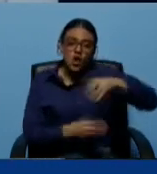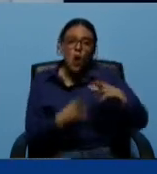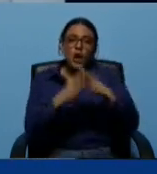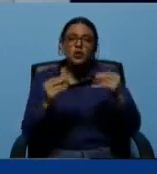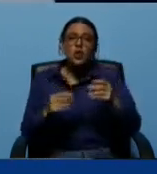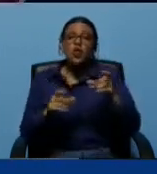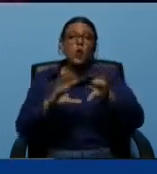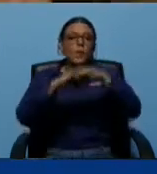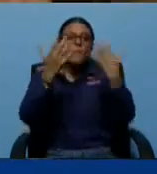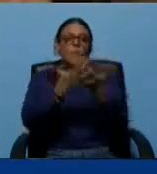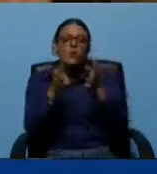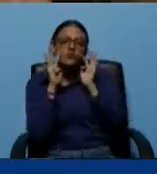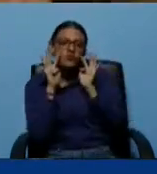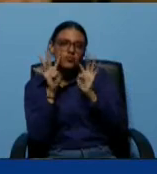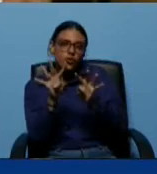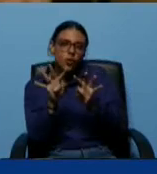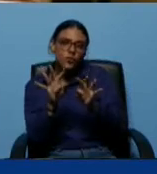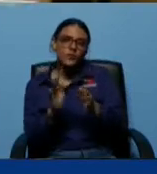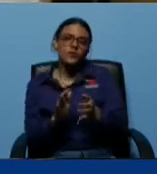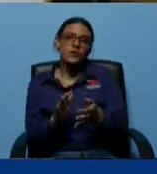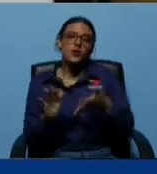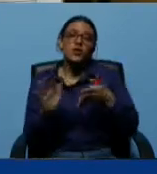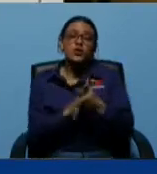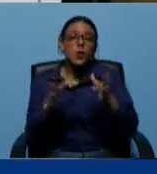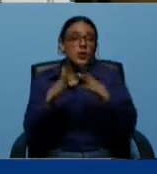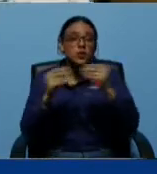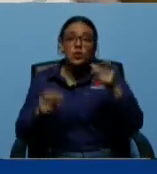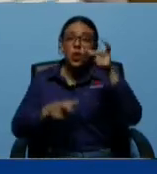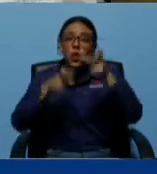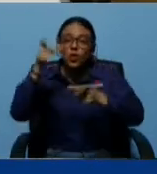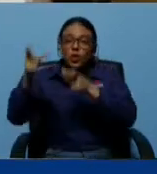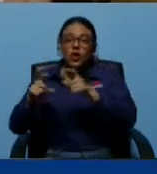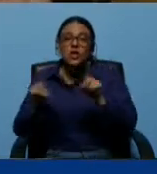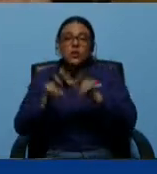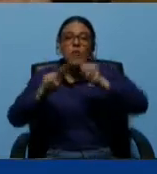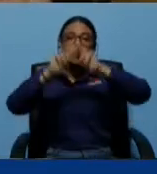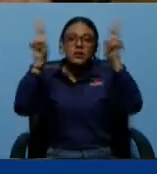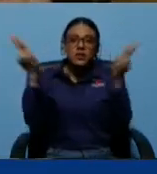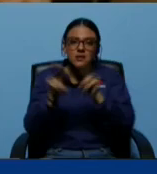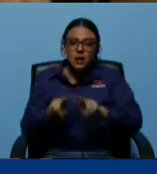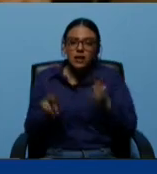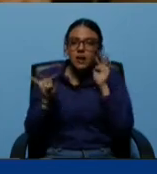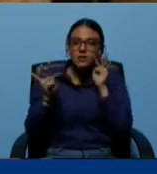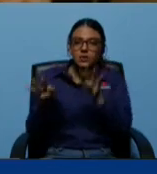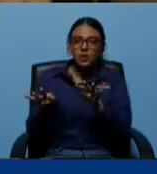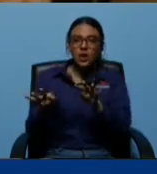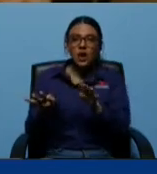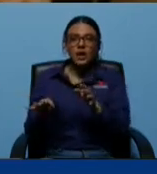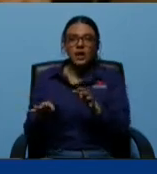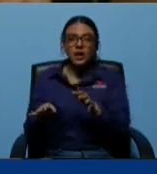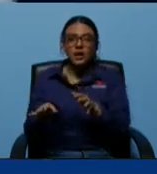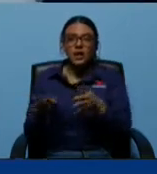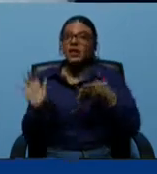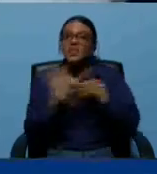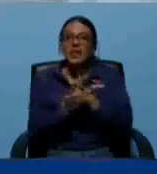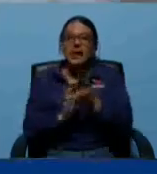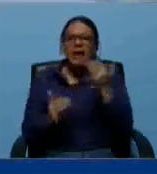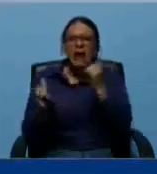mundo, ante los organismos internacionales al que haya